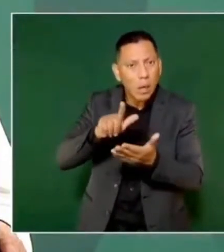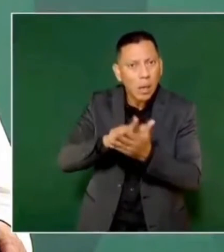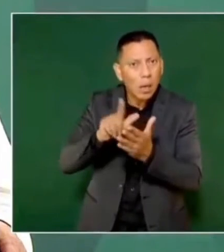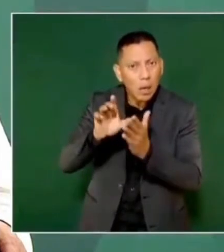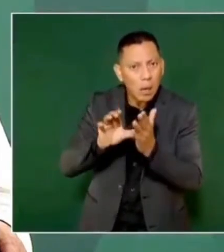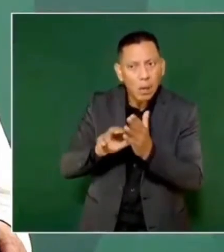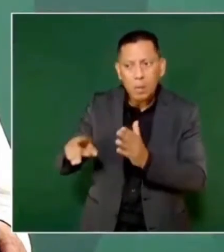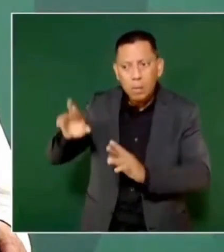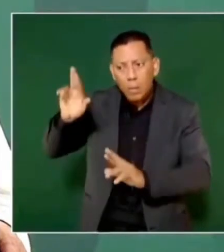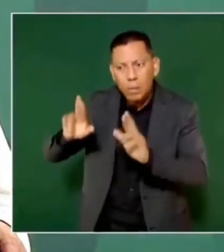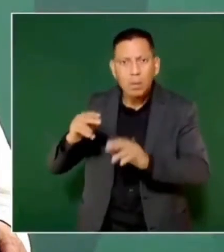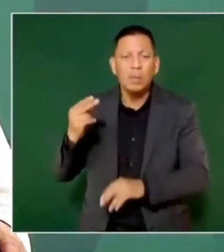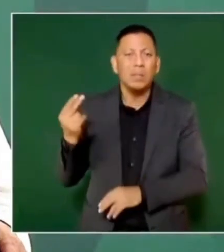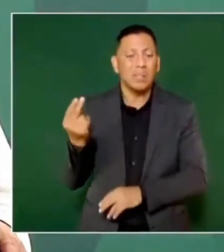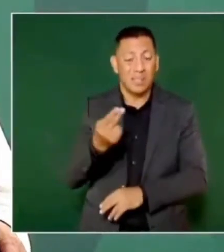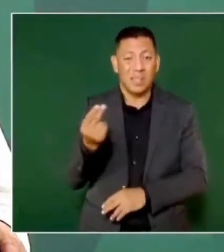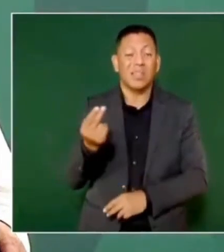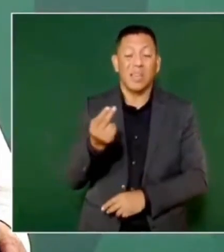constitucional.